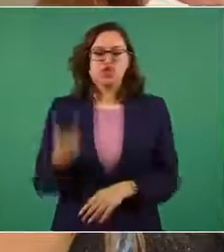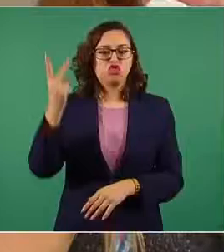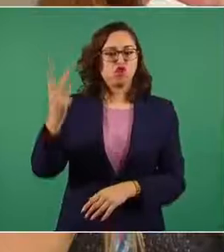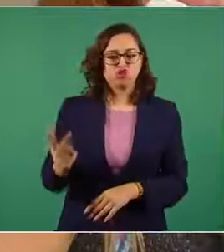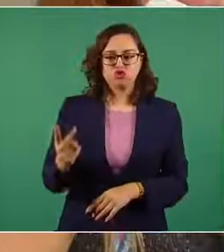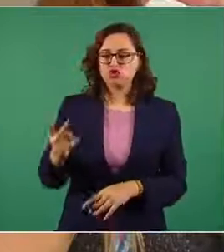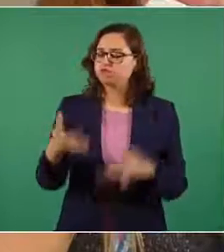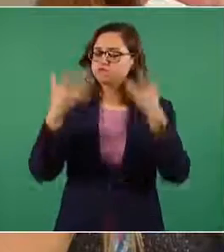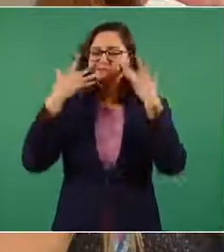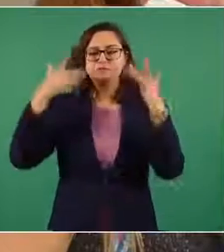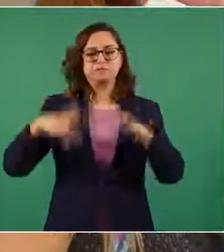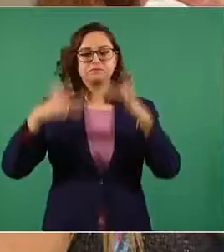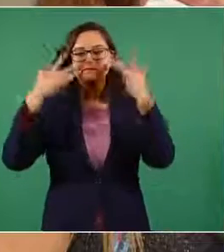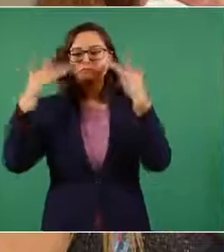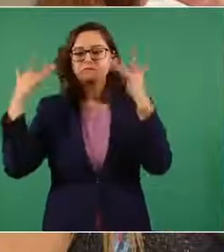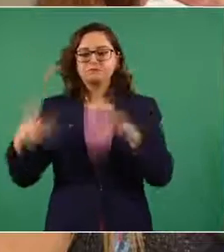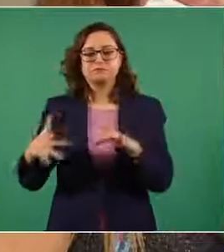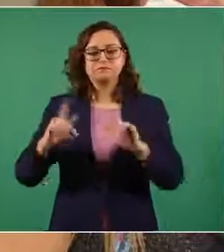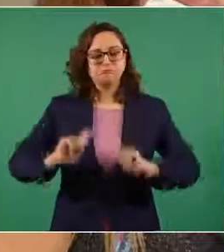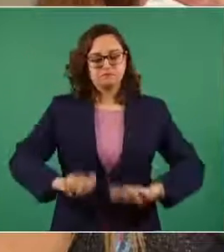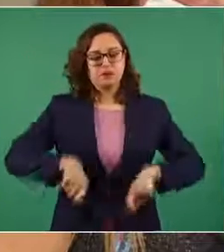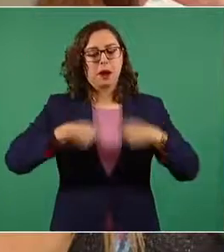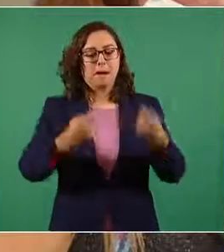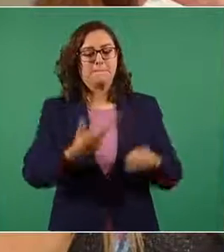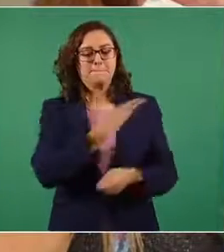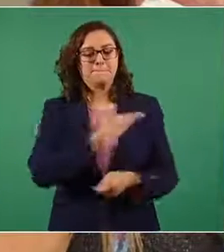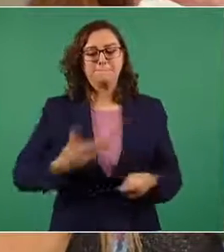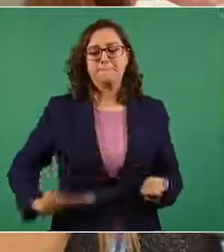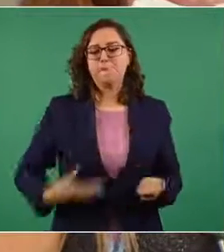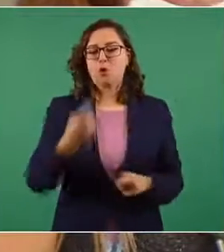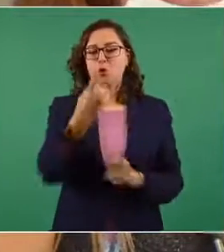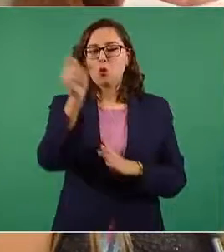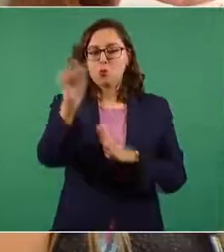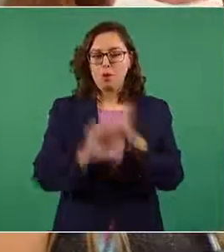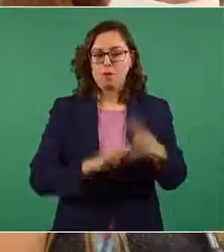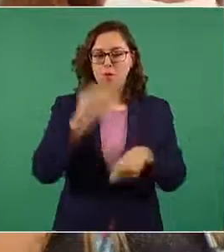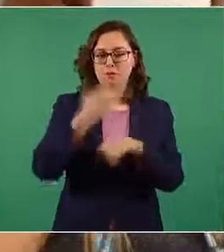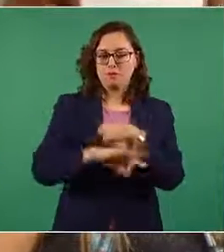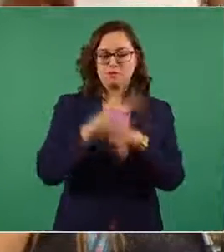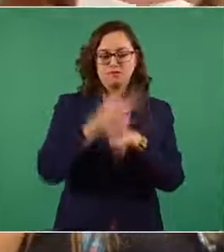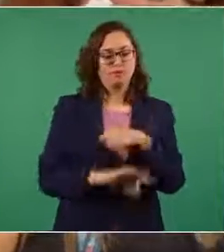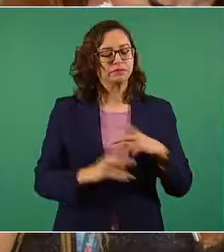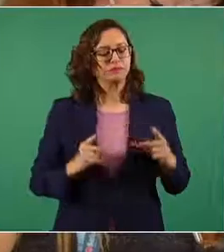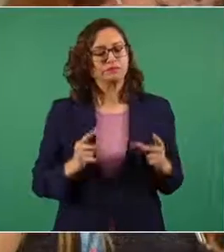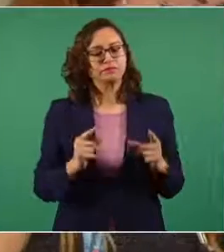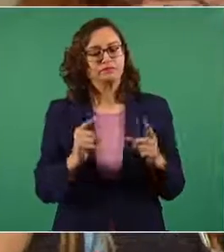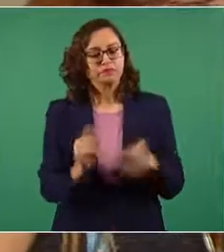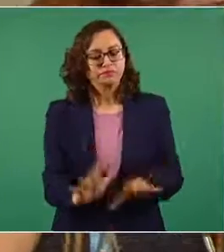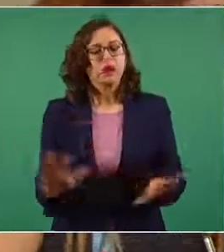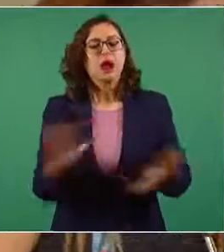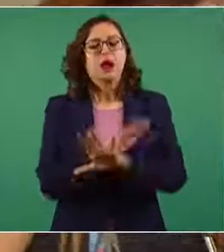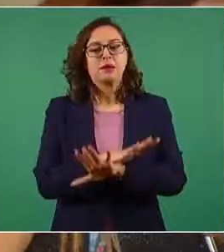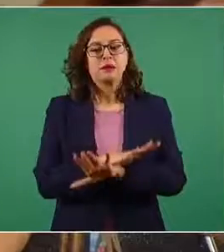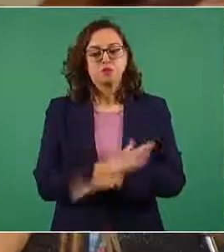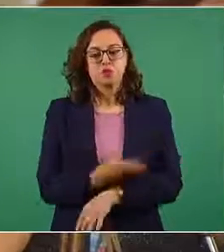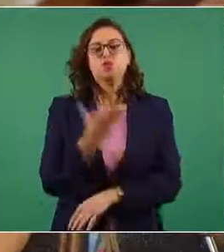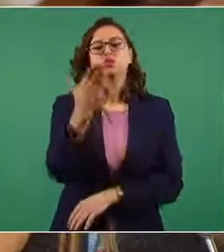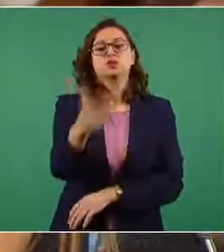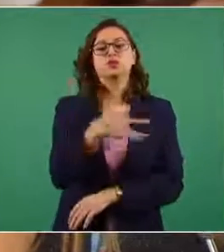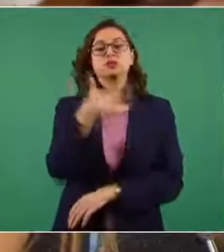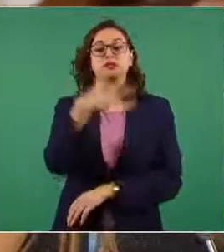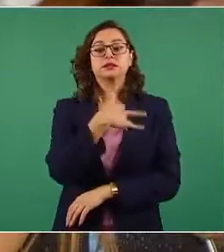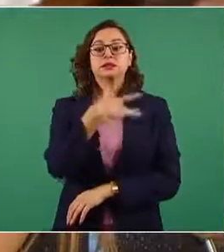nombra un presidente interino durante un mes para agilizar un proceso de transición que le llaman. ¿Considera que con